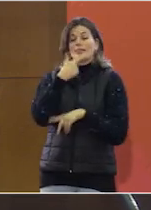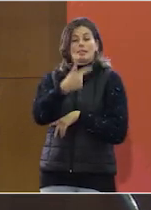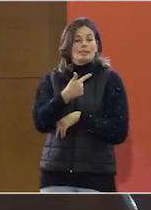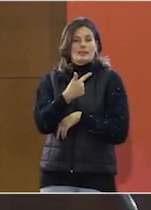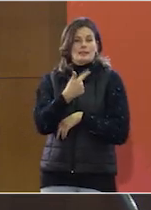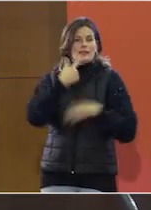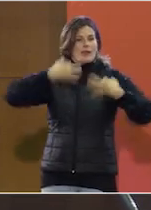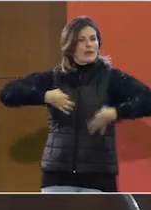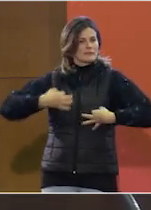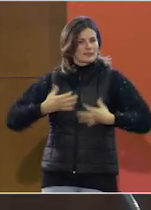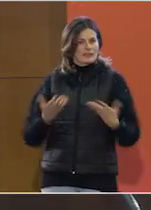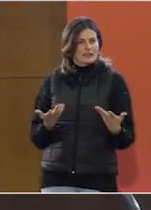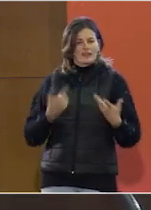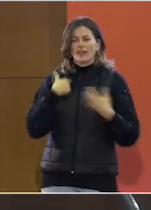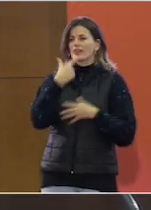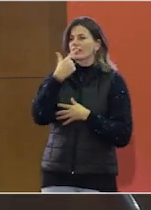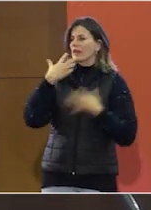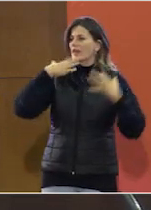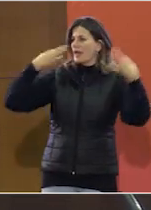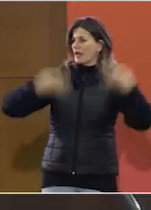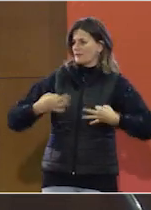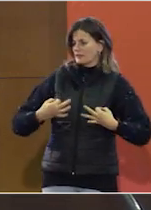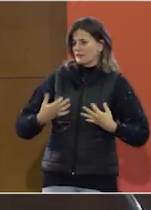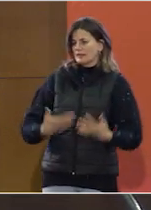verdad. Decir la verdad.